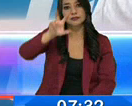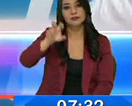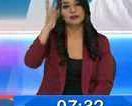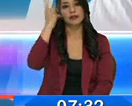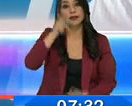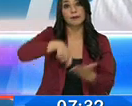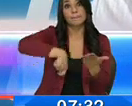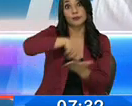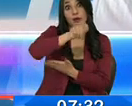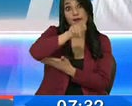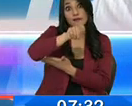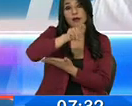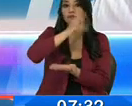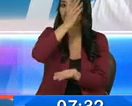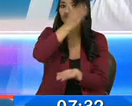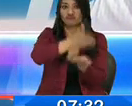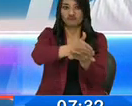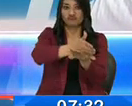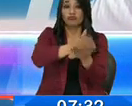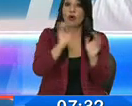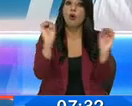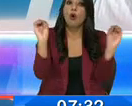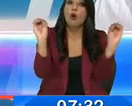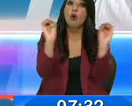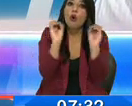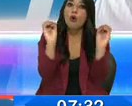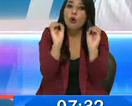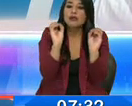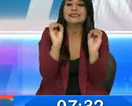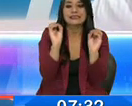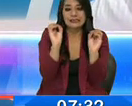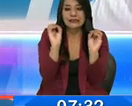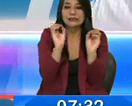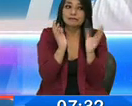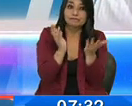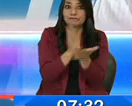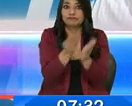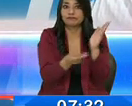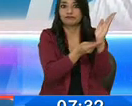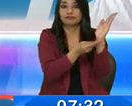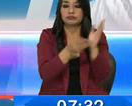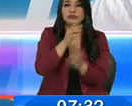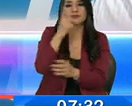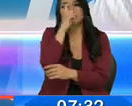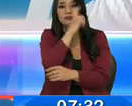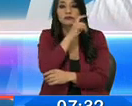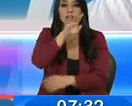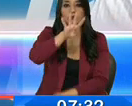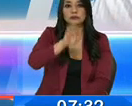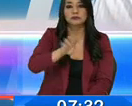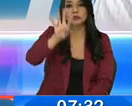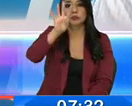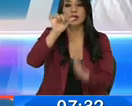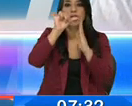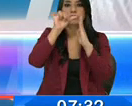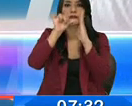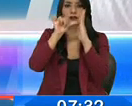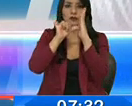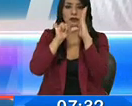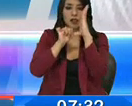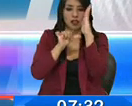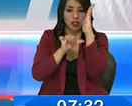negar este proyecto. Decía complejo porque son 404 artículos que reforma